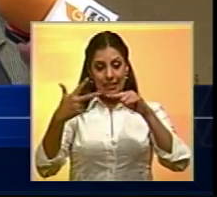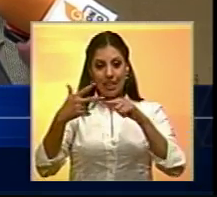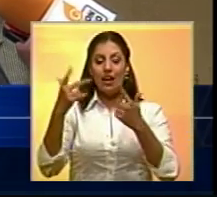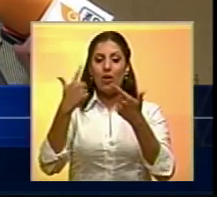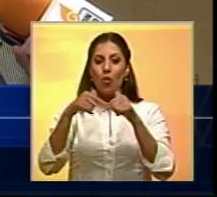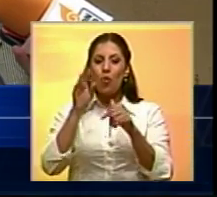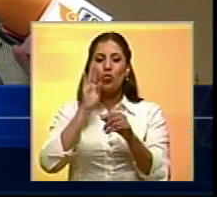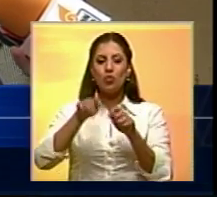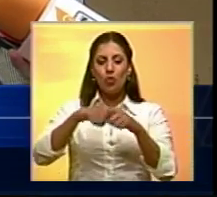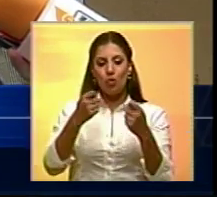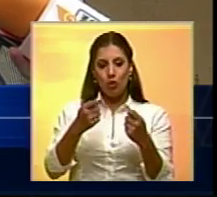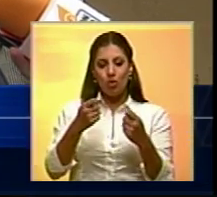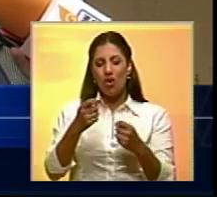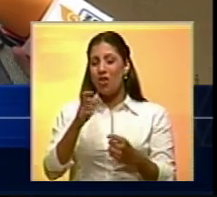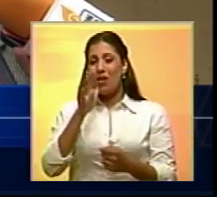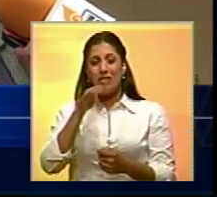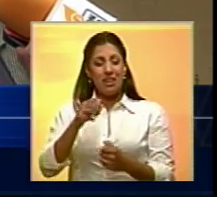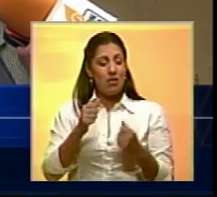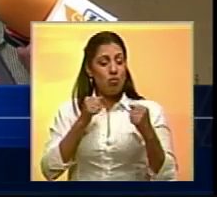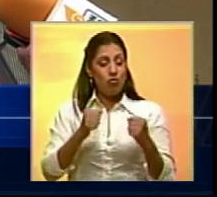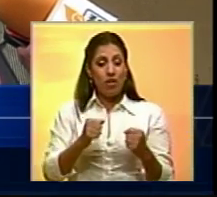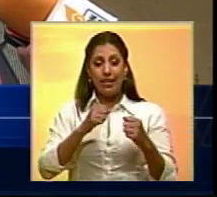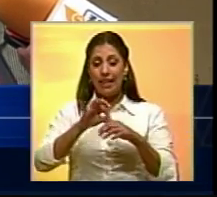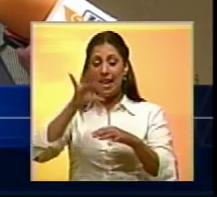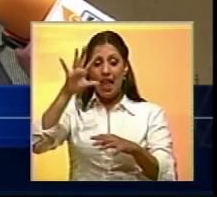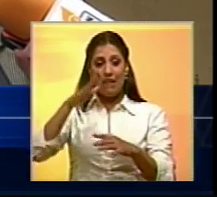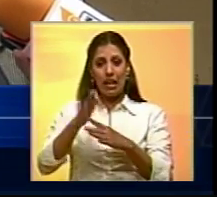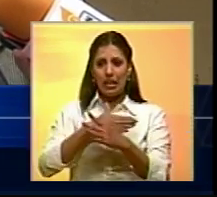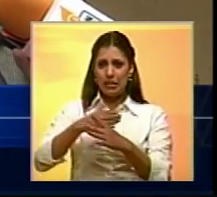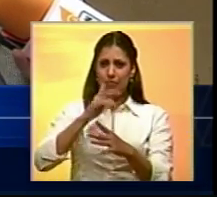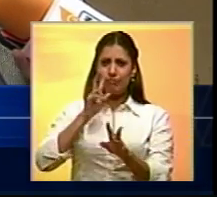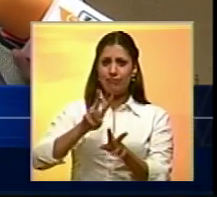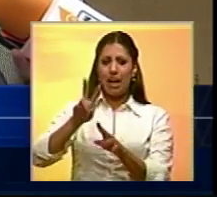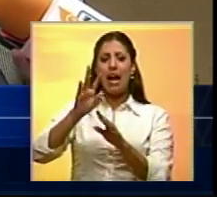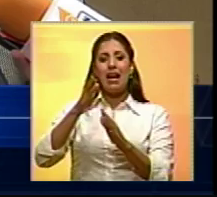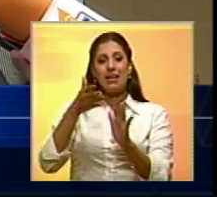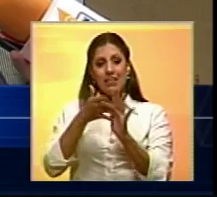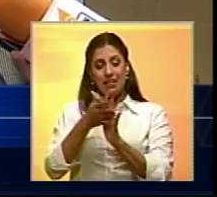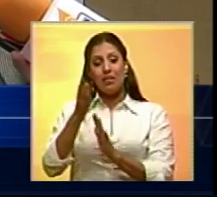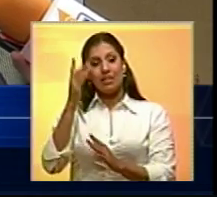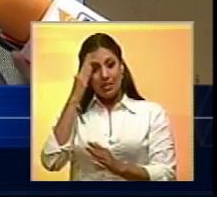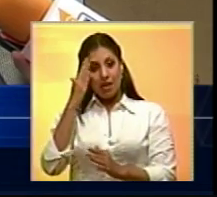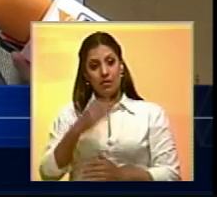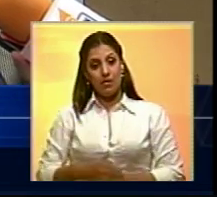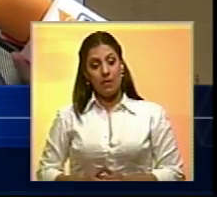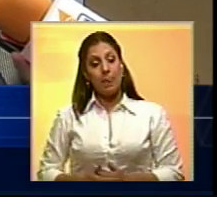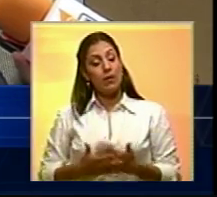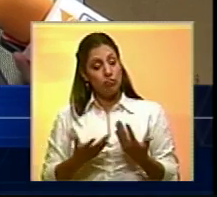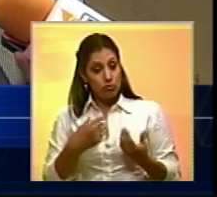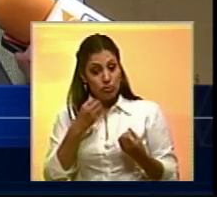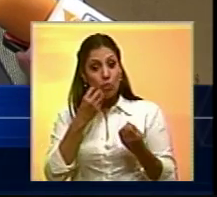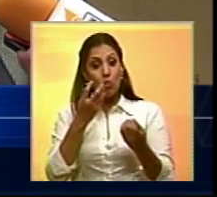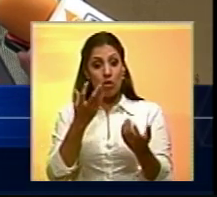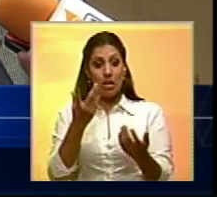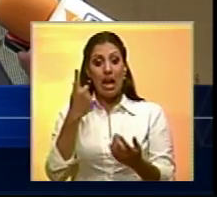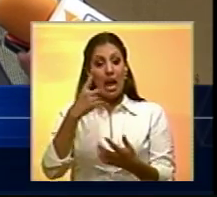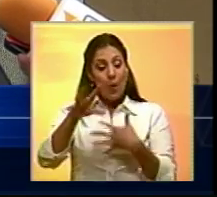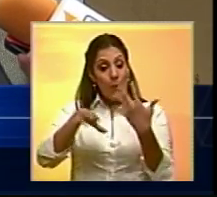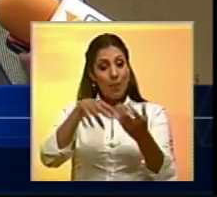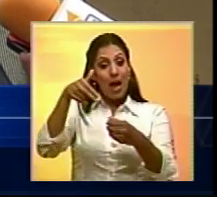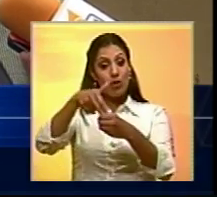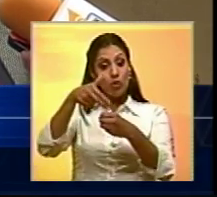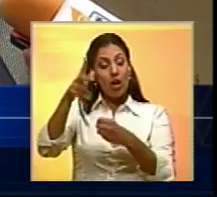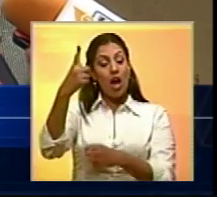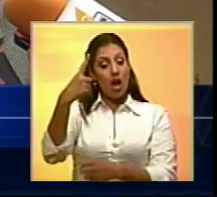centro refinador Paraguaná. Son hechos muy graves que anticipaban lo que iba a pasar. Y lo dijimos, va a haber una crisis de la